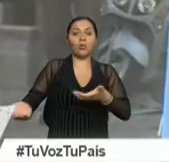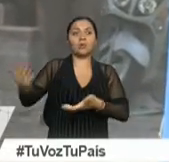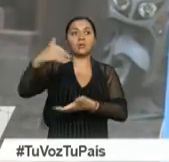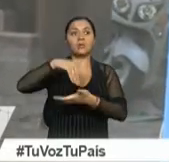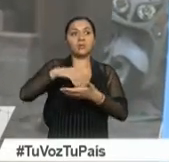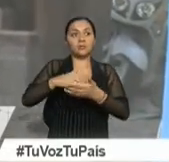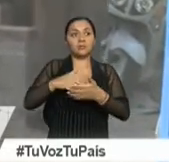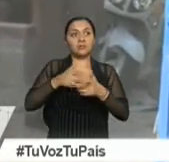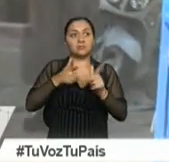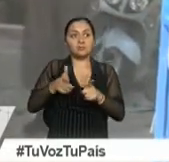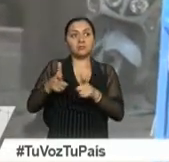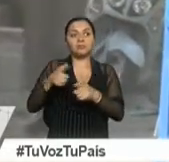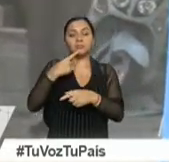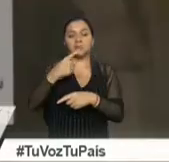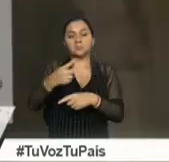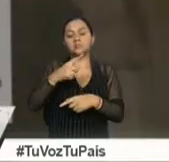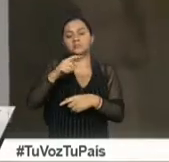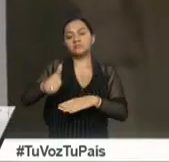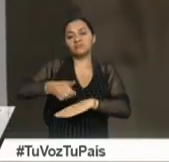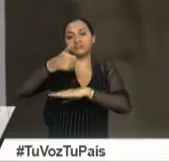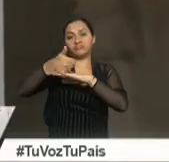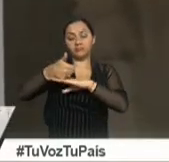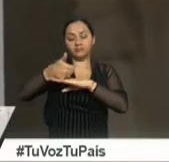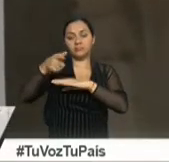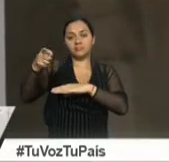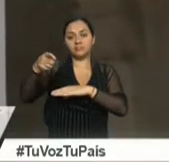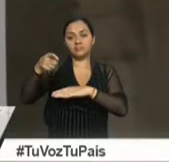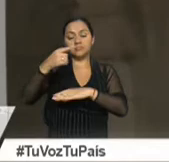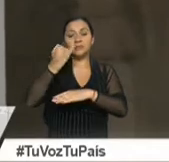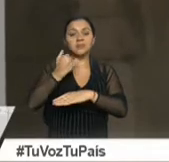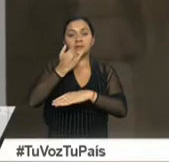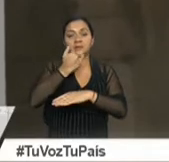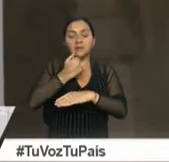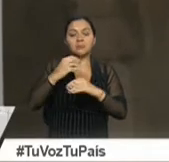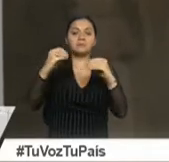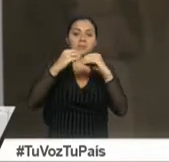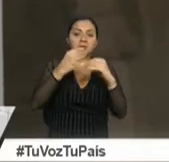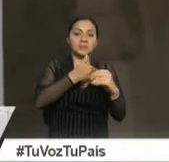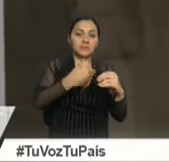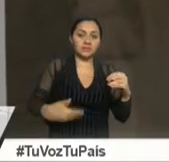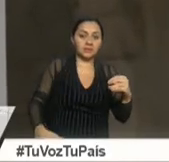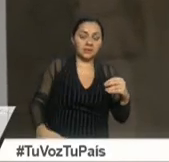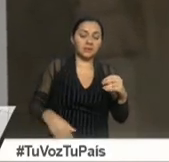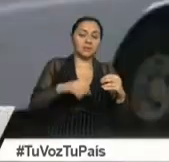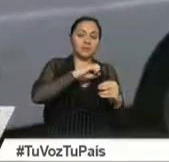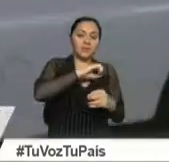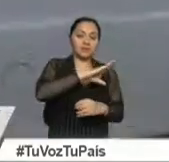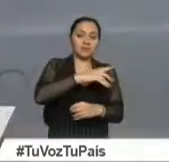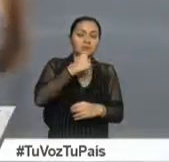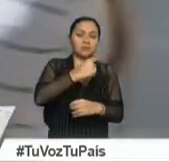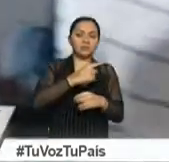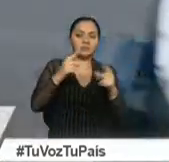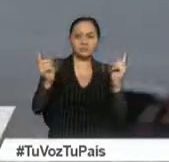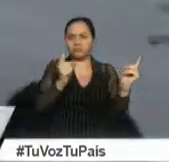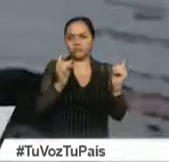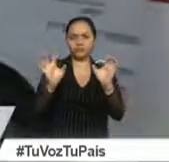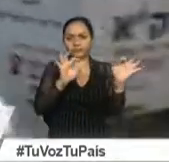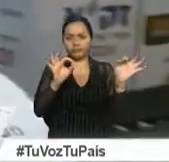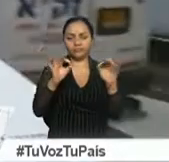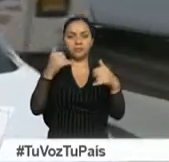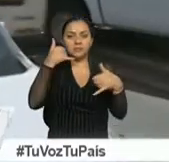las tensiones, el primer ministro israelí Benjamín Netanyahu y el presidente palestino Mahmoud Abbas conversaron por